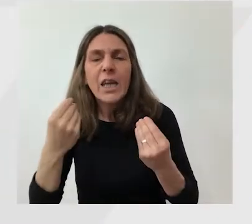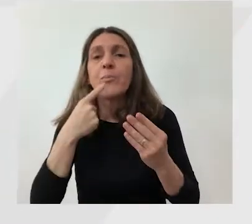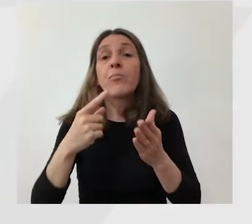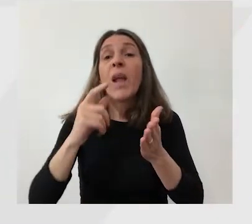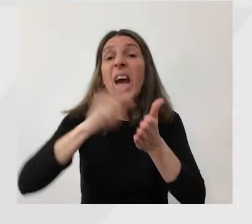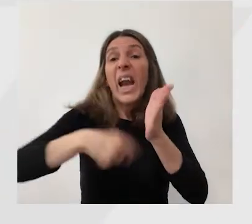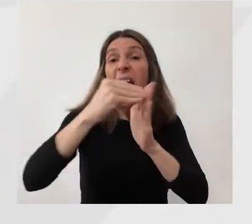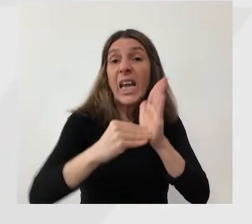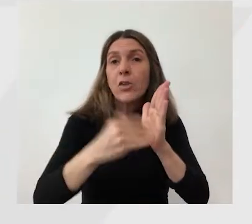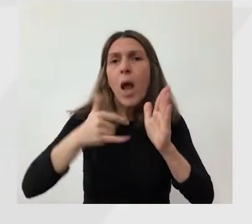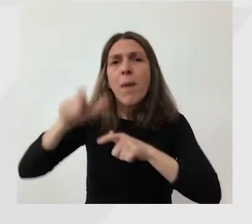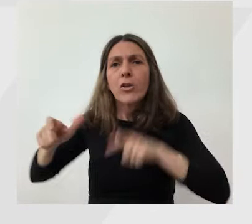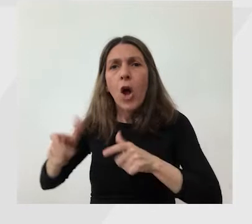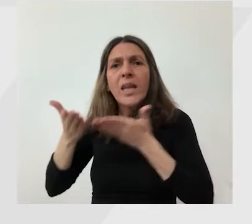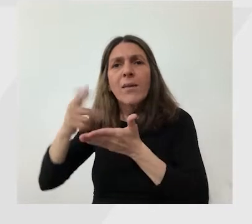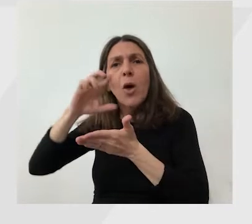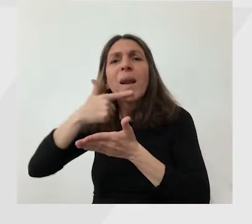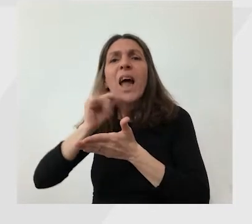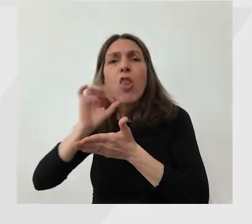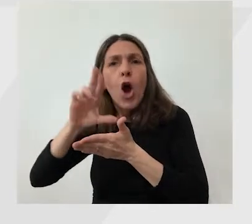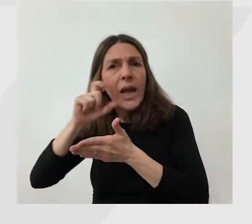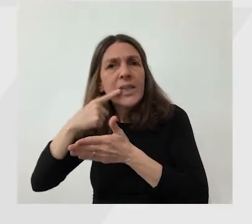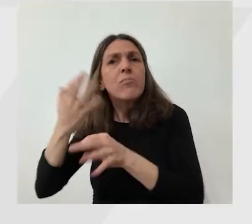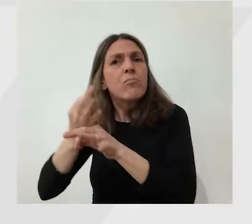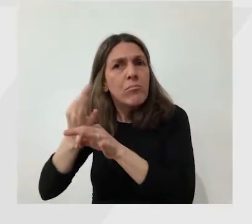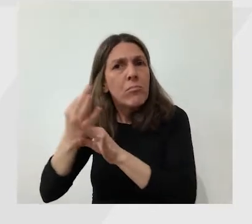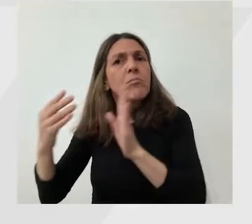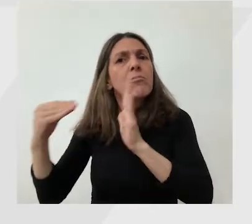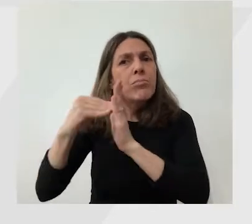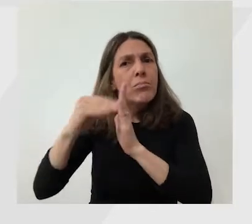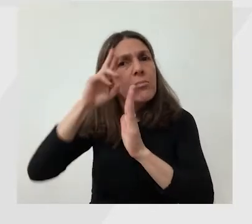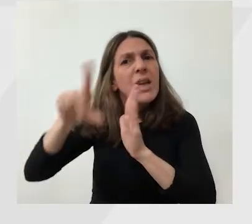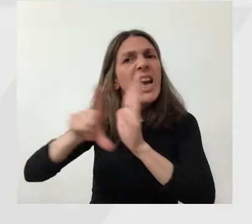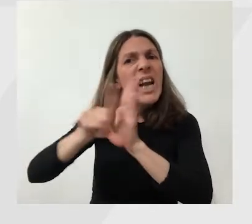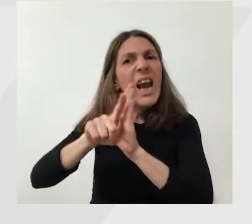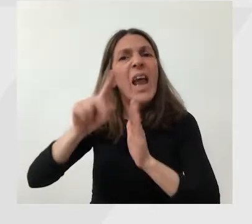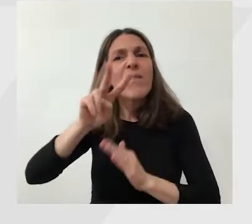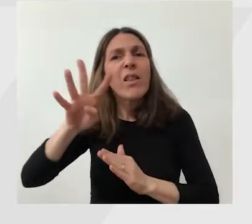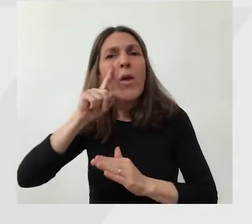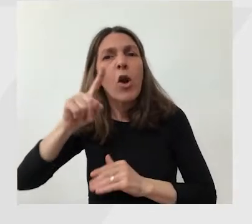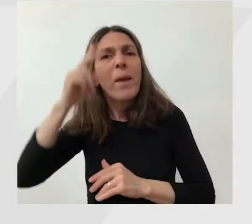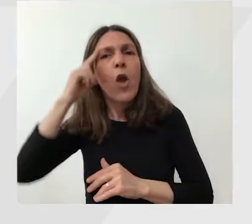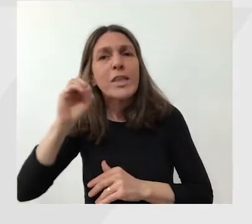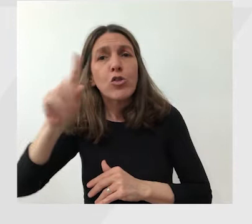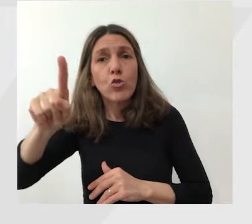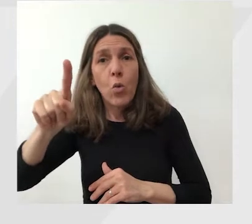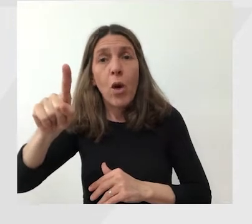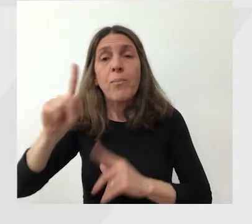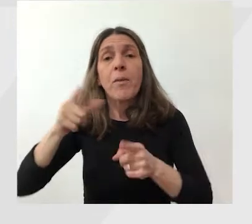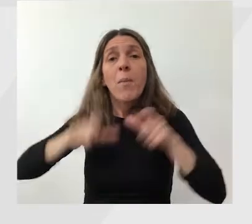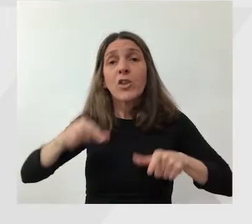el registro al que ingresan los prestadores categorizados de conformidad con las normas reglamentarias y complementarias de la ley